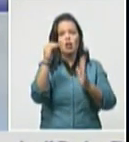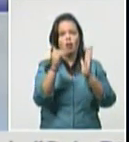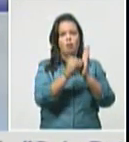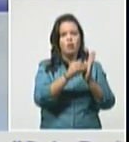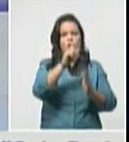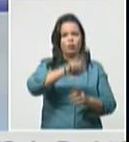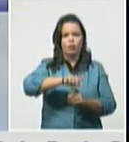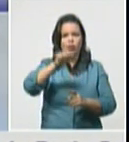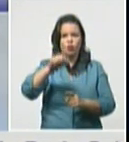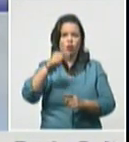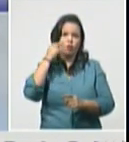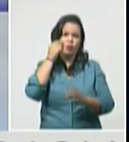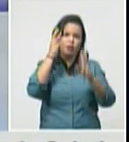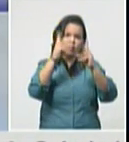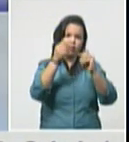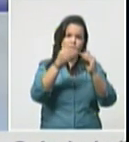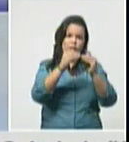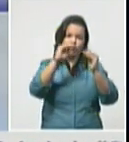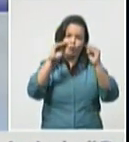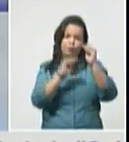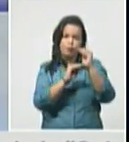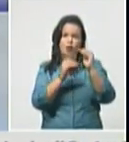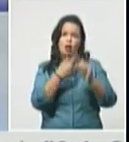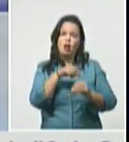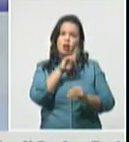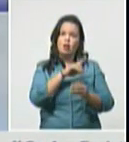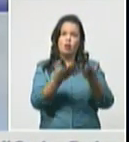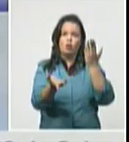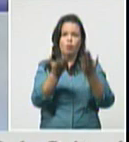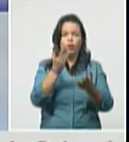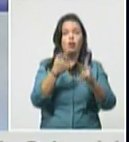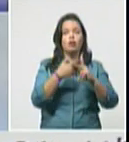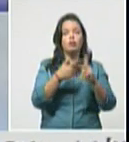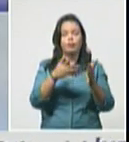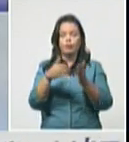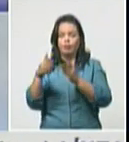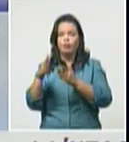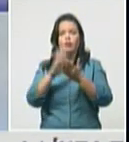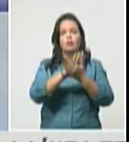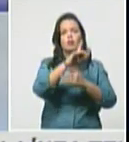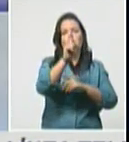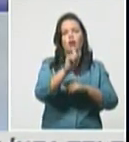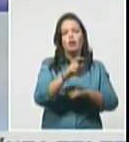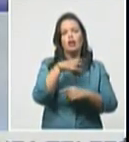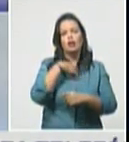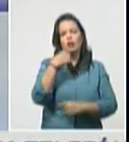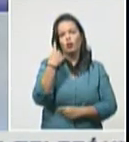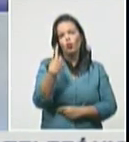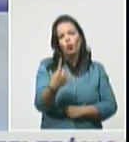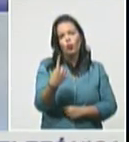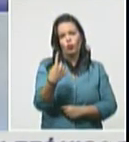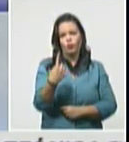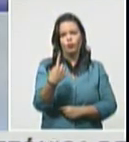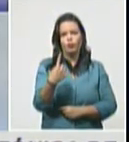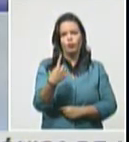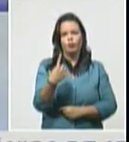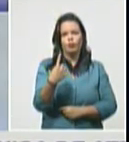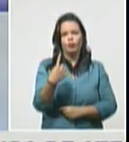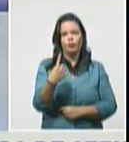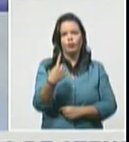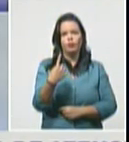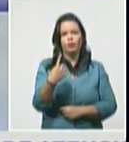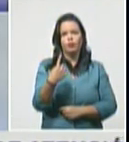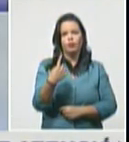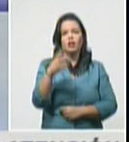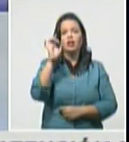día de ayer, y en el caso de Mayabeque, con un caso en los últimos 15 días, en